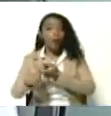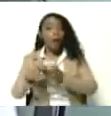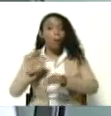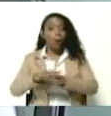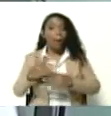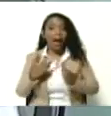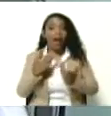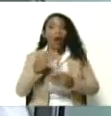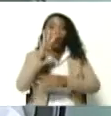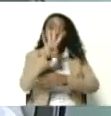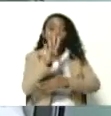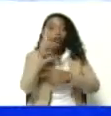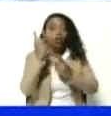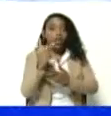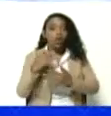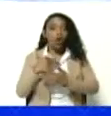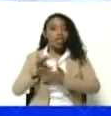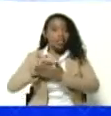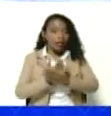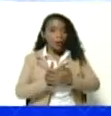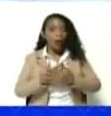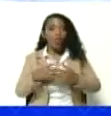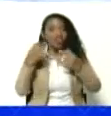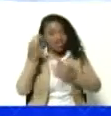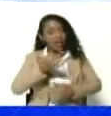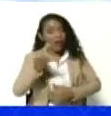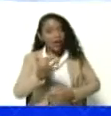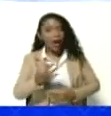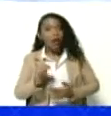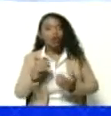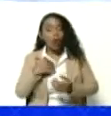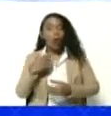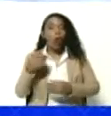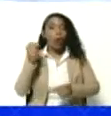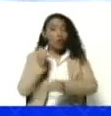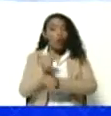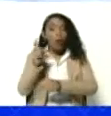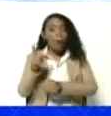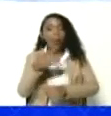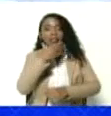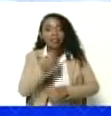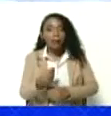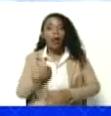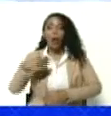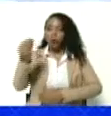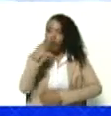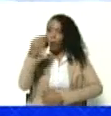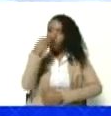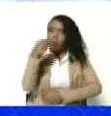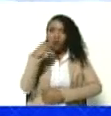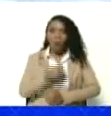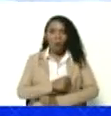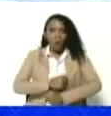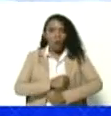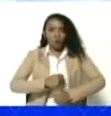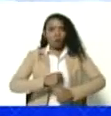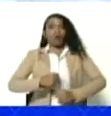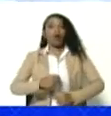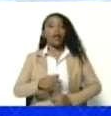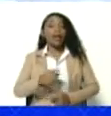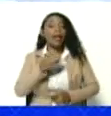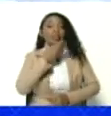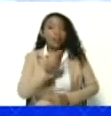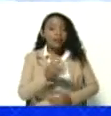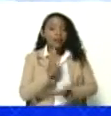quitarme estos 4 kilos. Quítamelos de verdad. Por culpa de diciembre. Que uno en diciembre abusa un